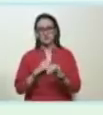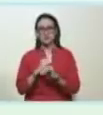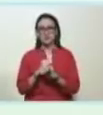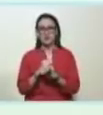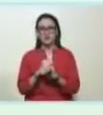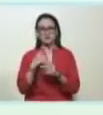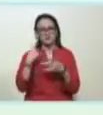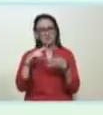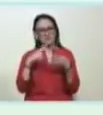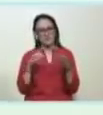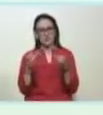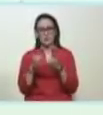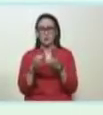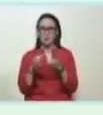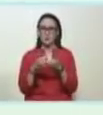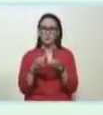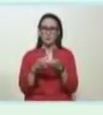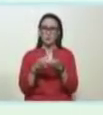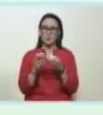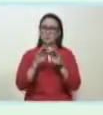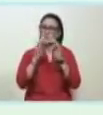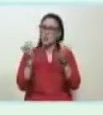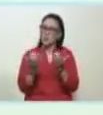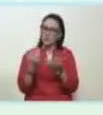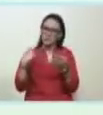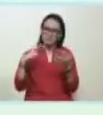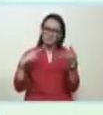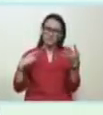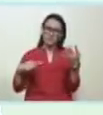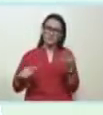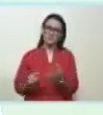de los distintos organismos del mundo.